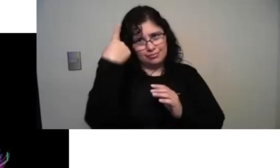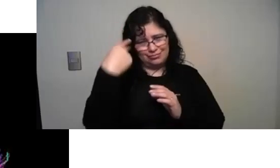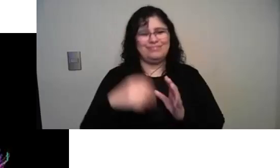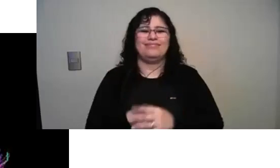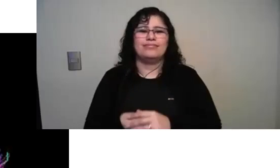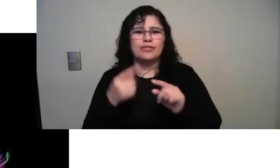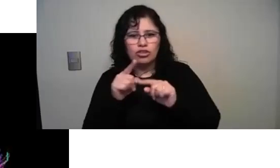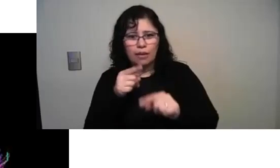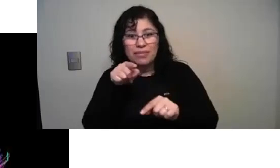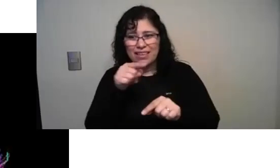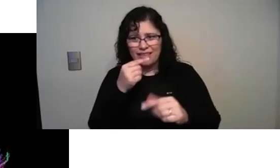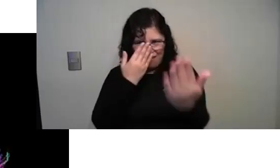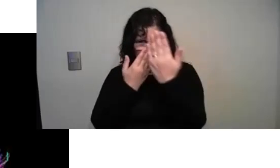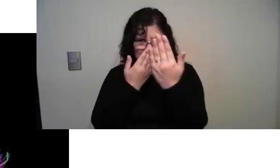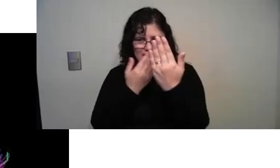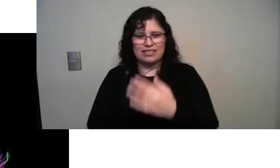mirando de frente